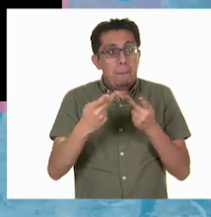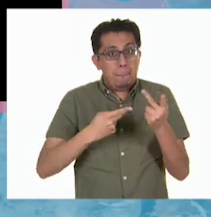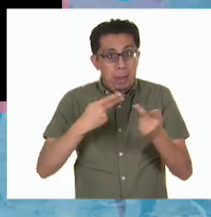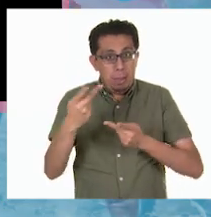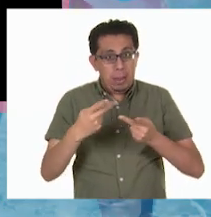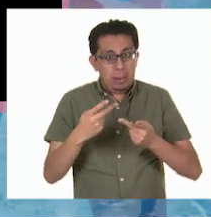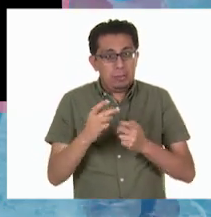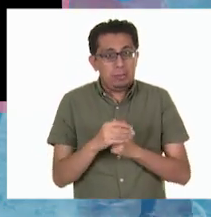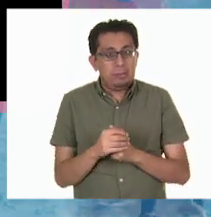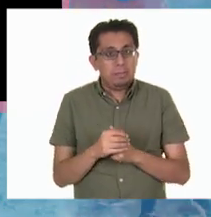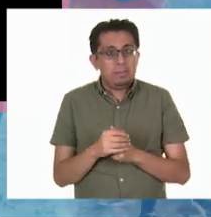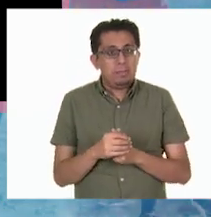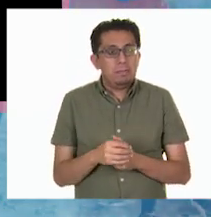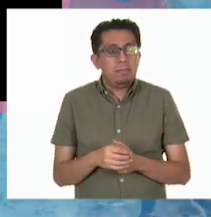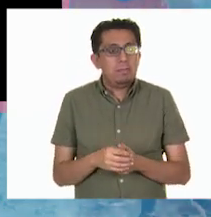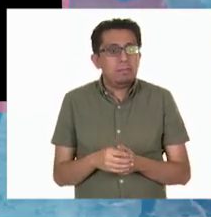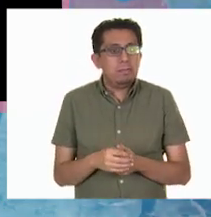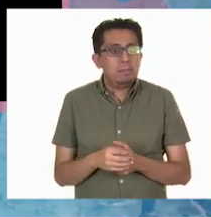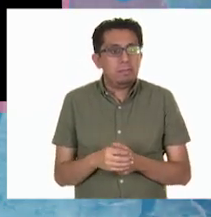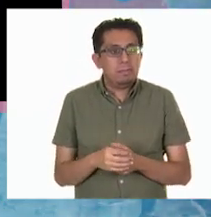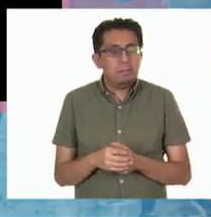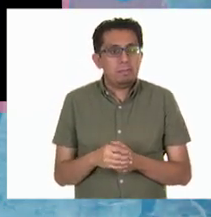varas